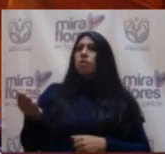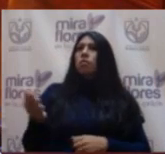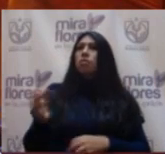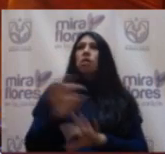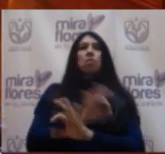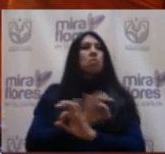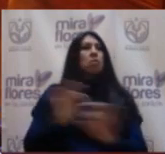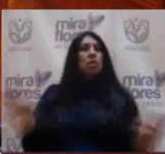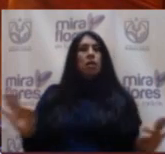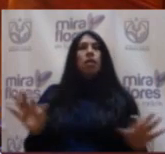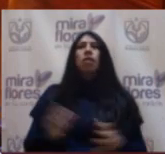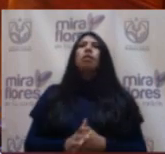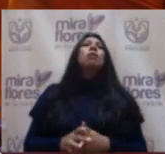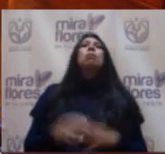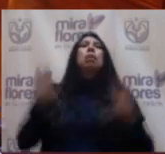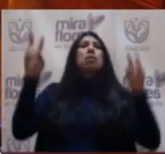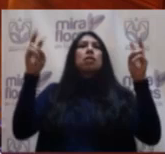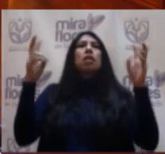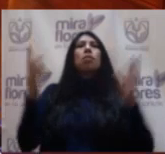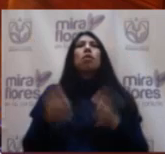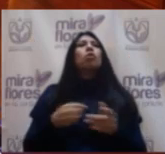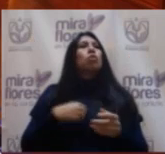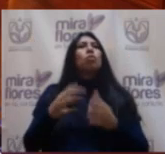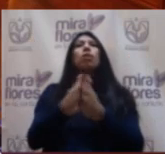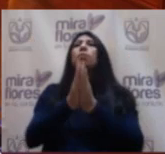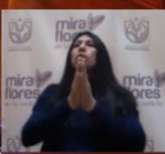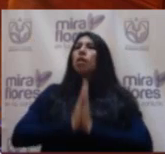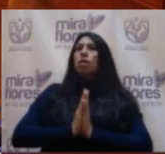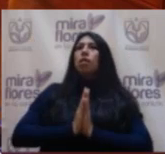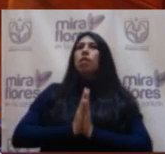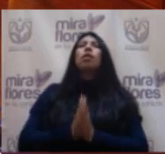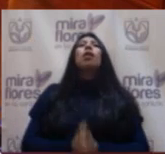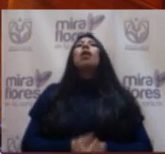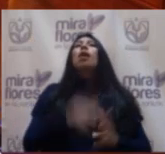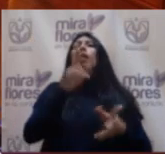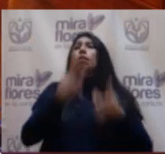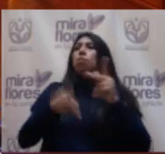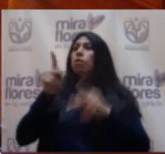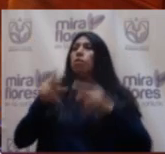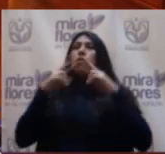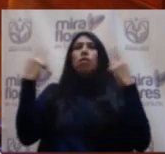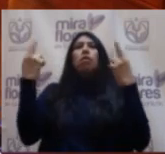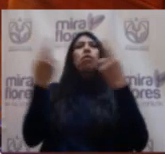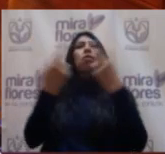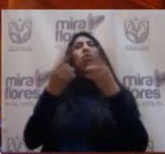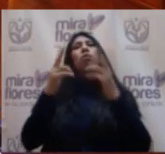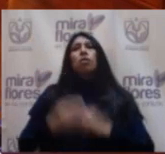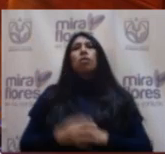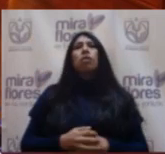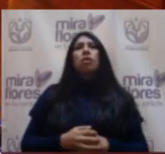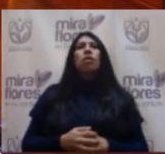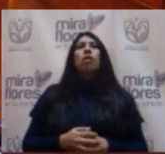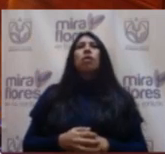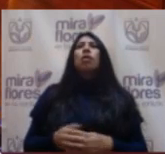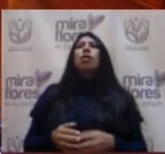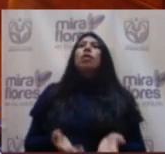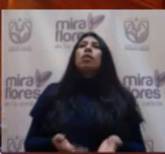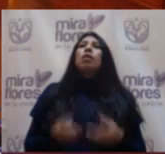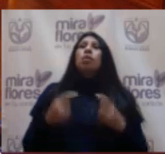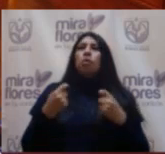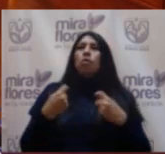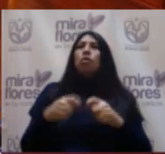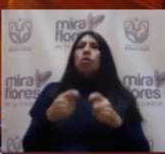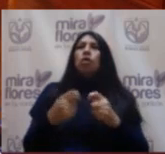señor. No tenemos más temas que tratar. Voy a pedir a los miembros del Consejo que se sirvan exonerar de la